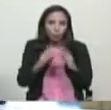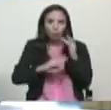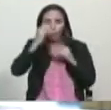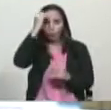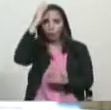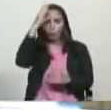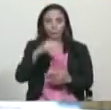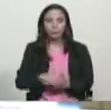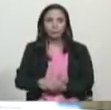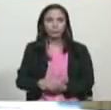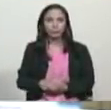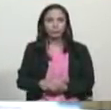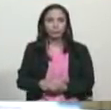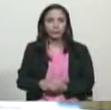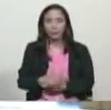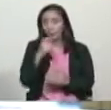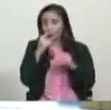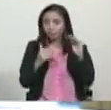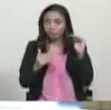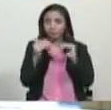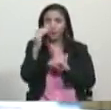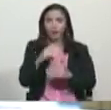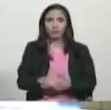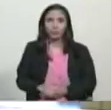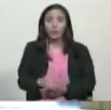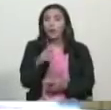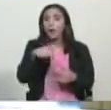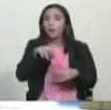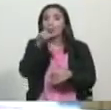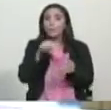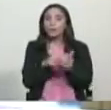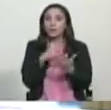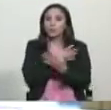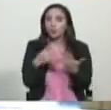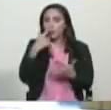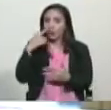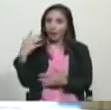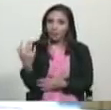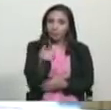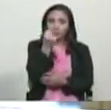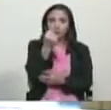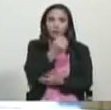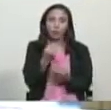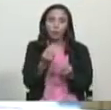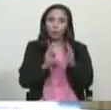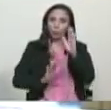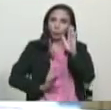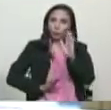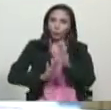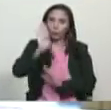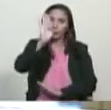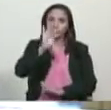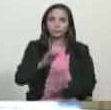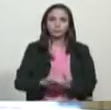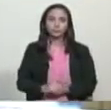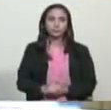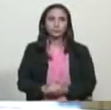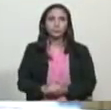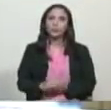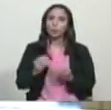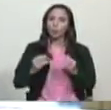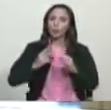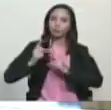un punto muy alto, y el 2019 tiene que ser el año de la inflexión total del